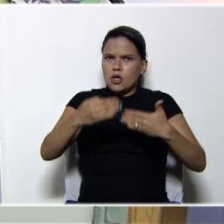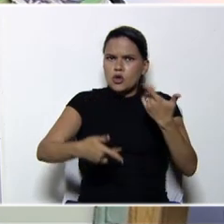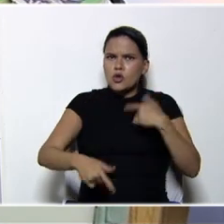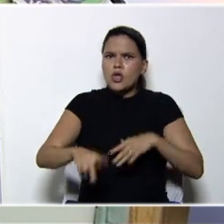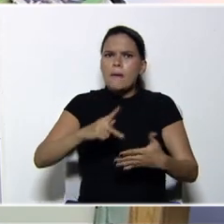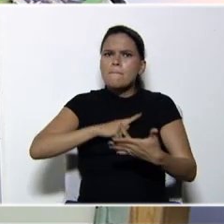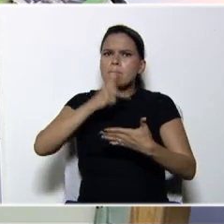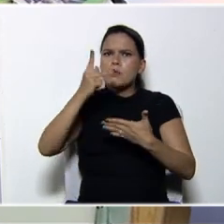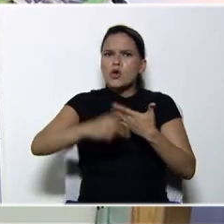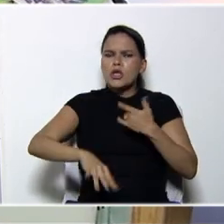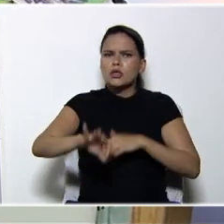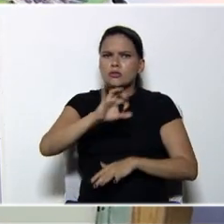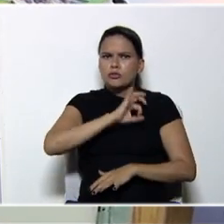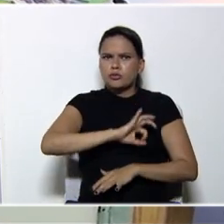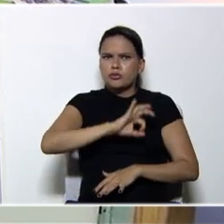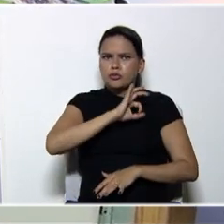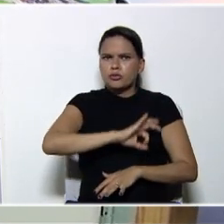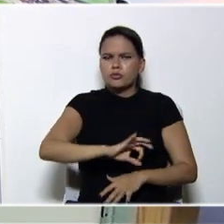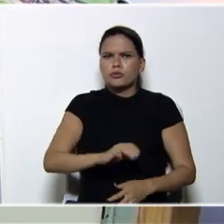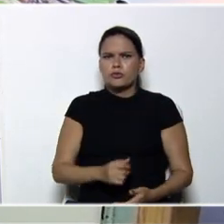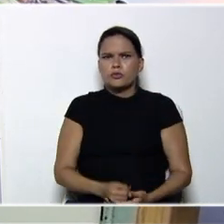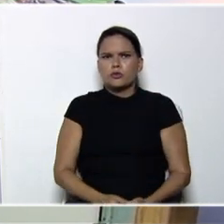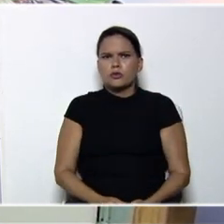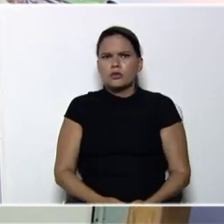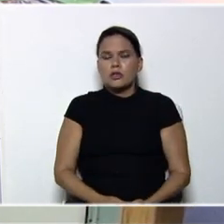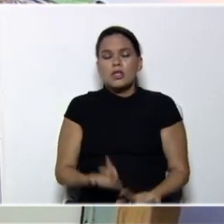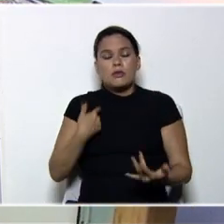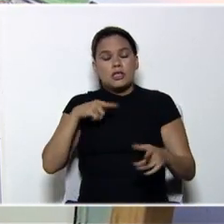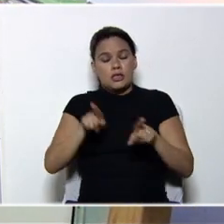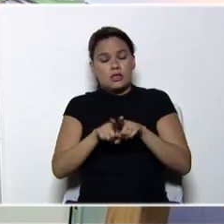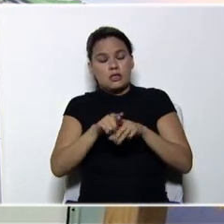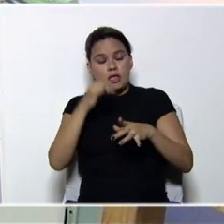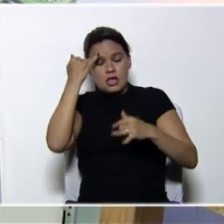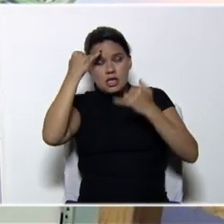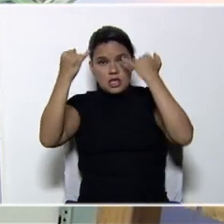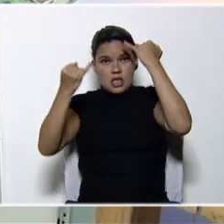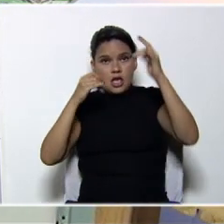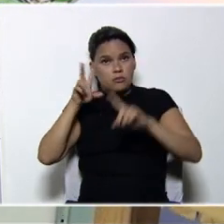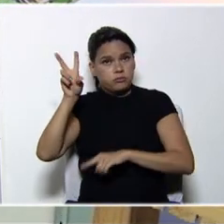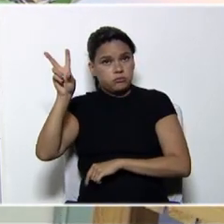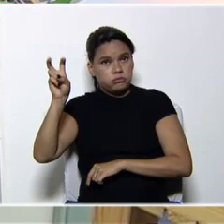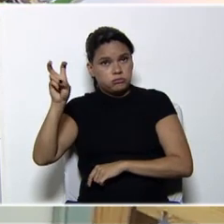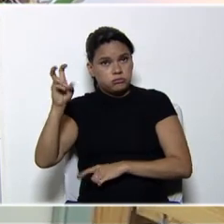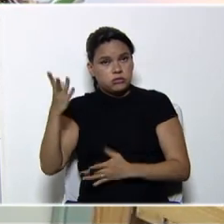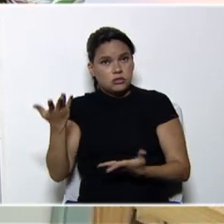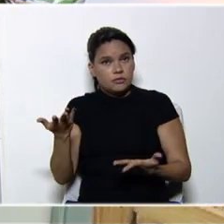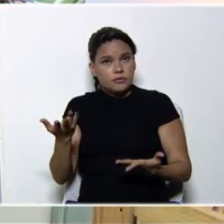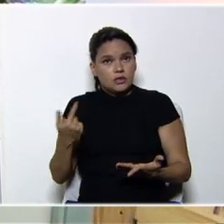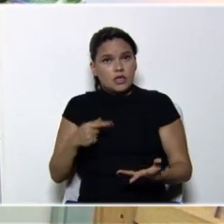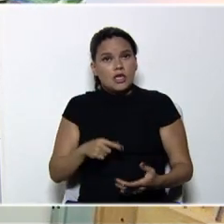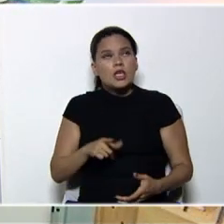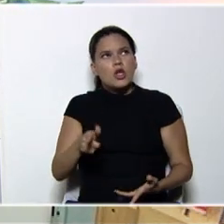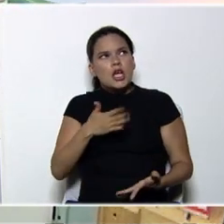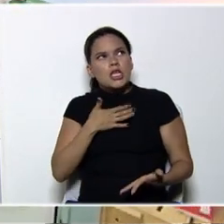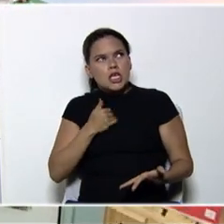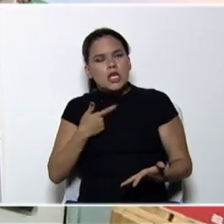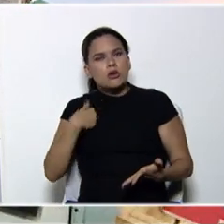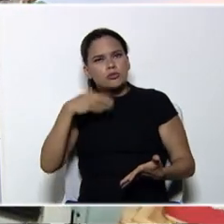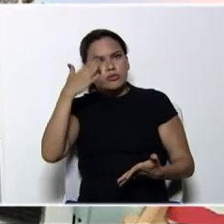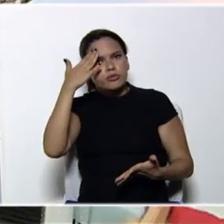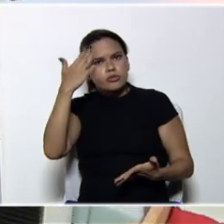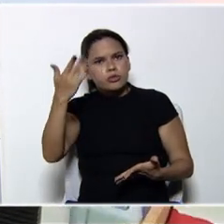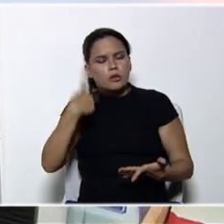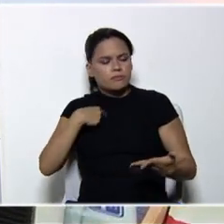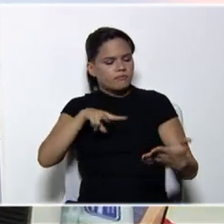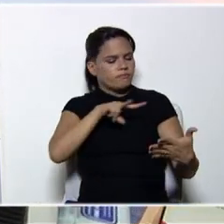socioproductivos. También tenemos que tomar en cuenta ideas novedosas e ideas innovadoras. Y en ese sentido quiero hacer referencia a